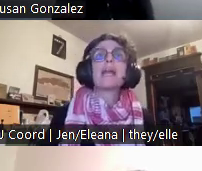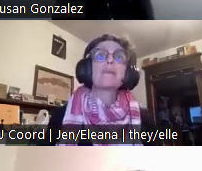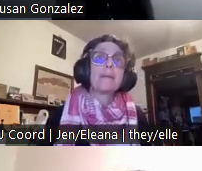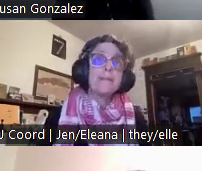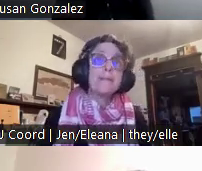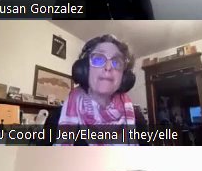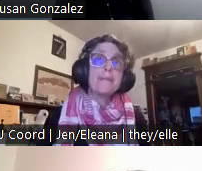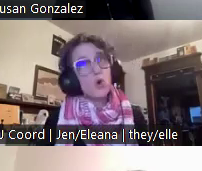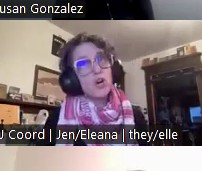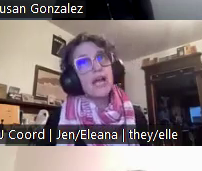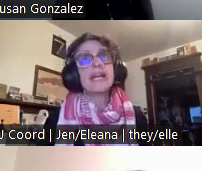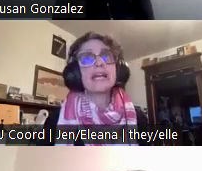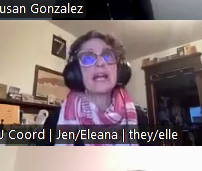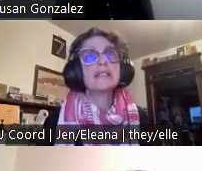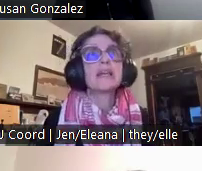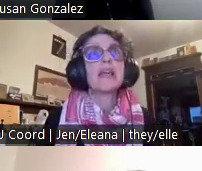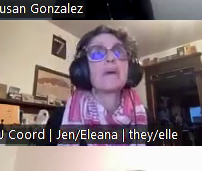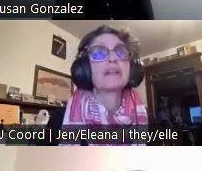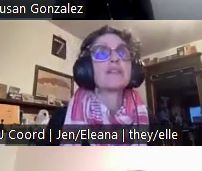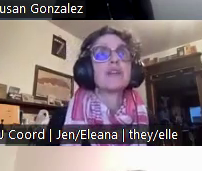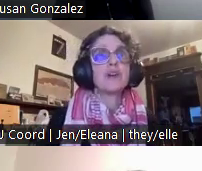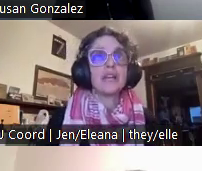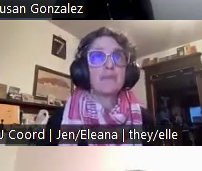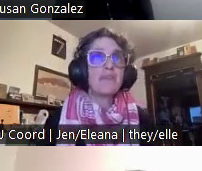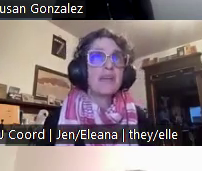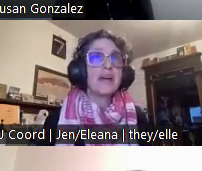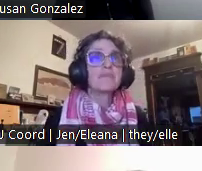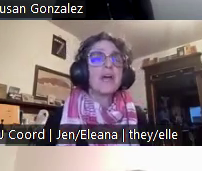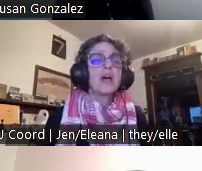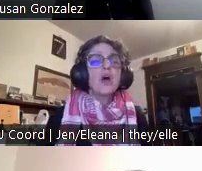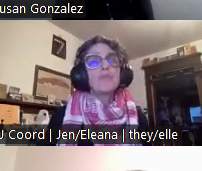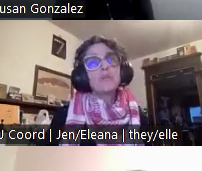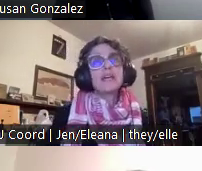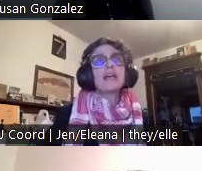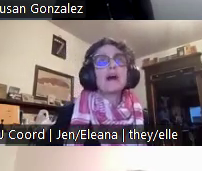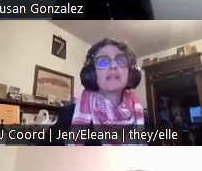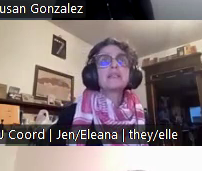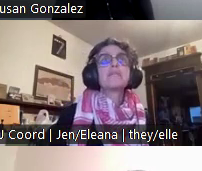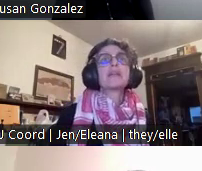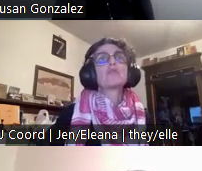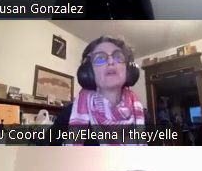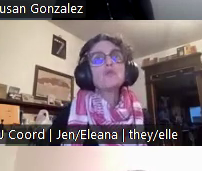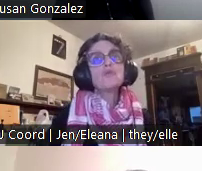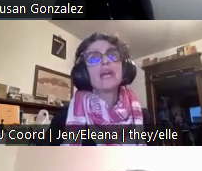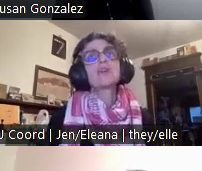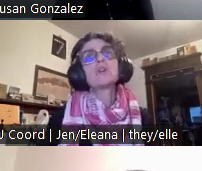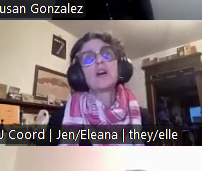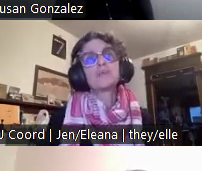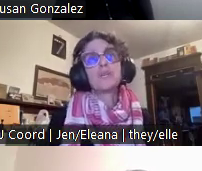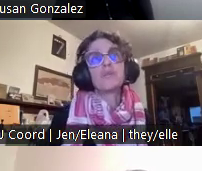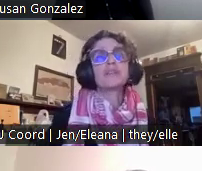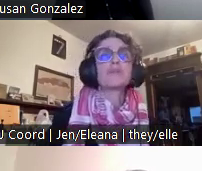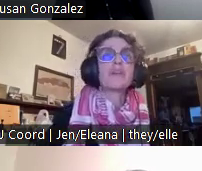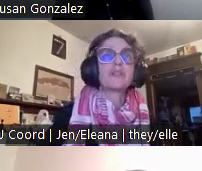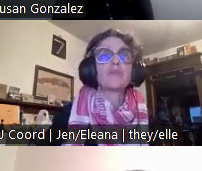la palabra más, more en inglés, en la parte inferior de la pantalla. Pulse en más y verá un menú que incluye la